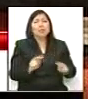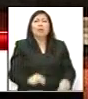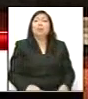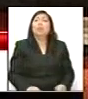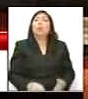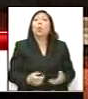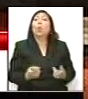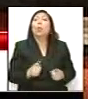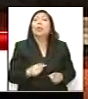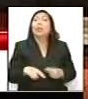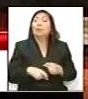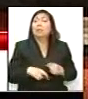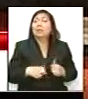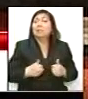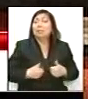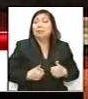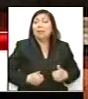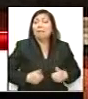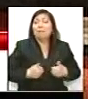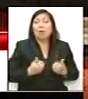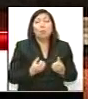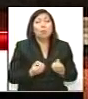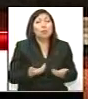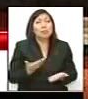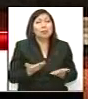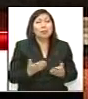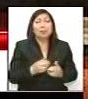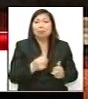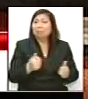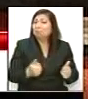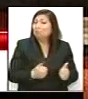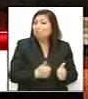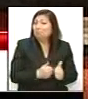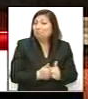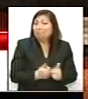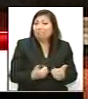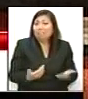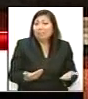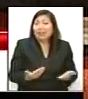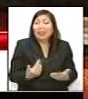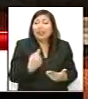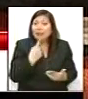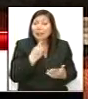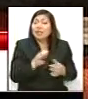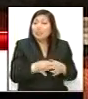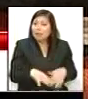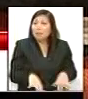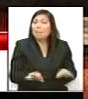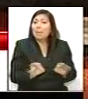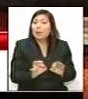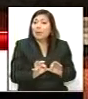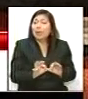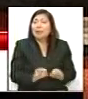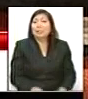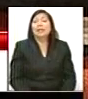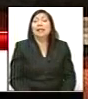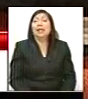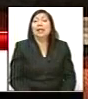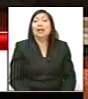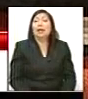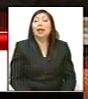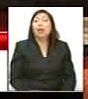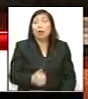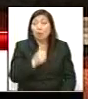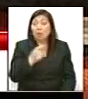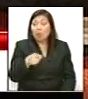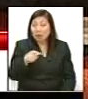del cual nuestro país vivió muchas veces a espaldas. Y entonces cabe la importancia de José María Arguedas, además como